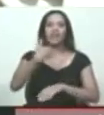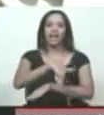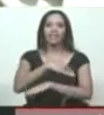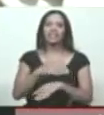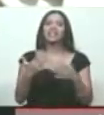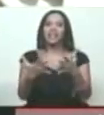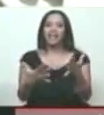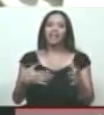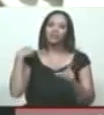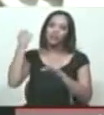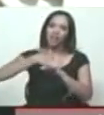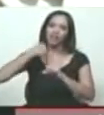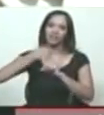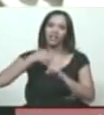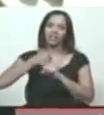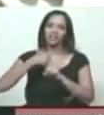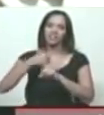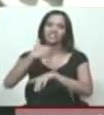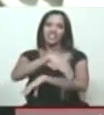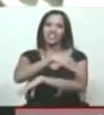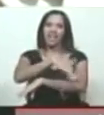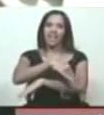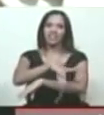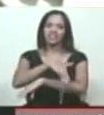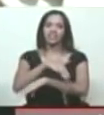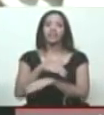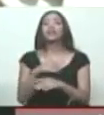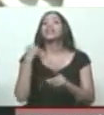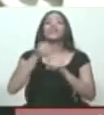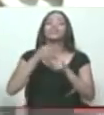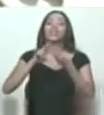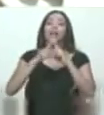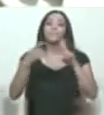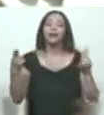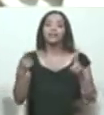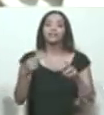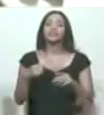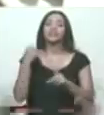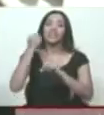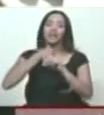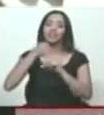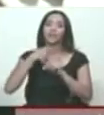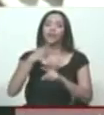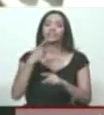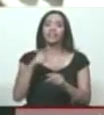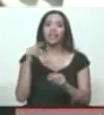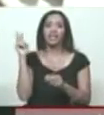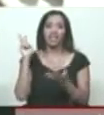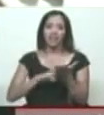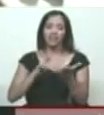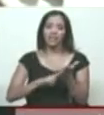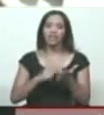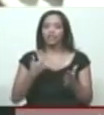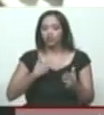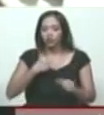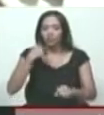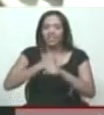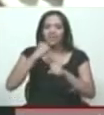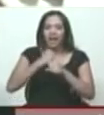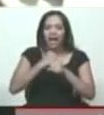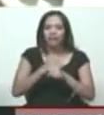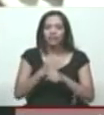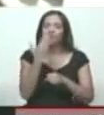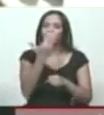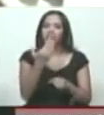la batalla de calle, la batalla de la paz, la batalla política de la verdad, y bueno, yo trabajando aquí al frente